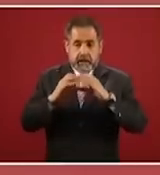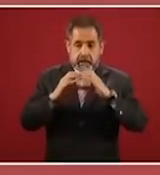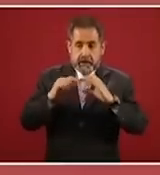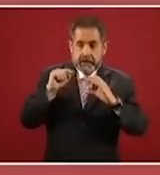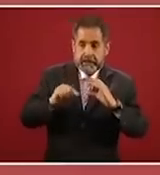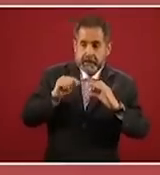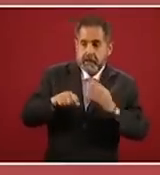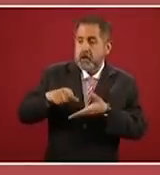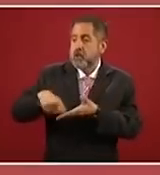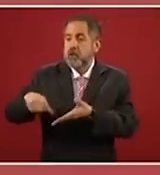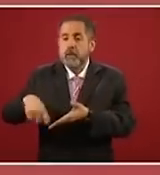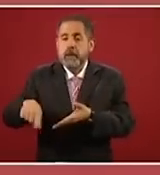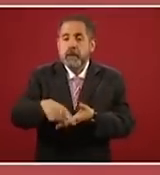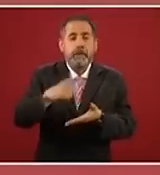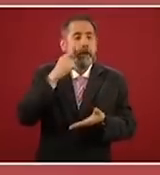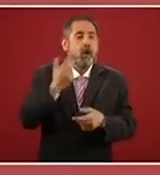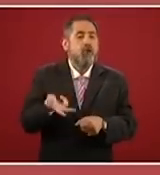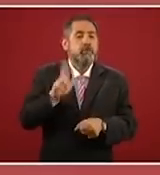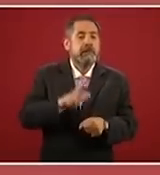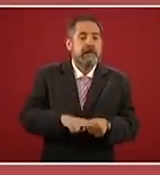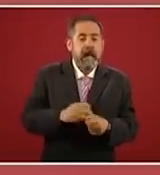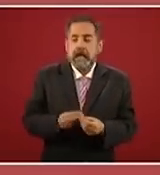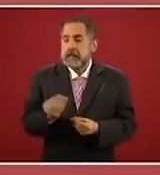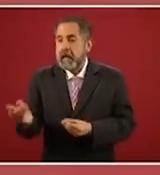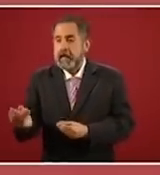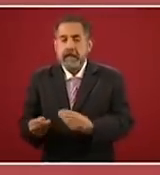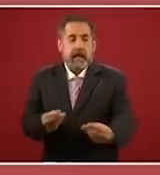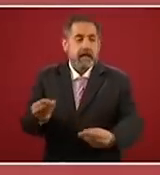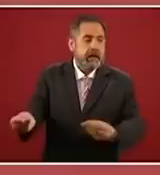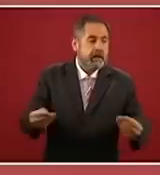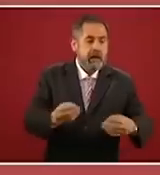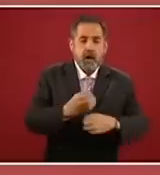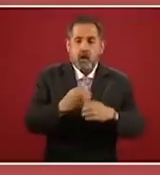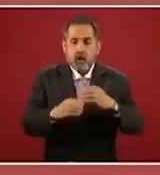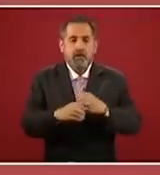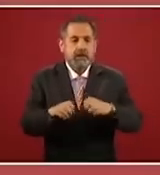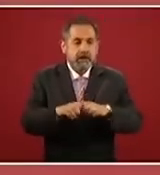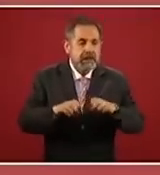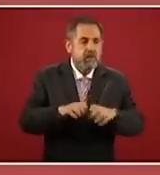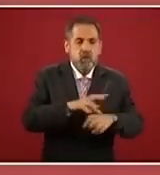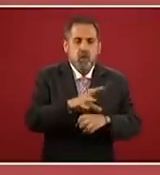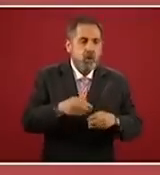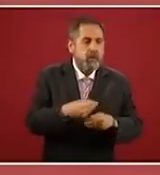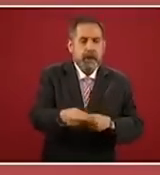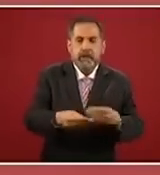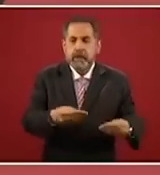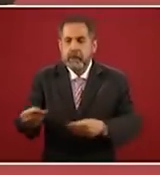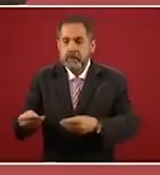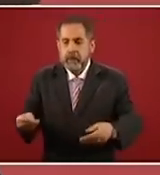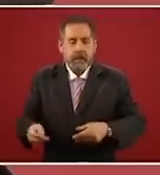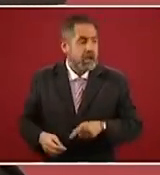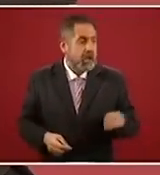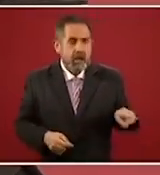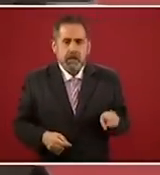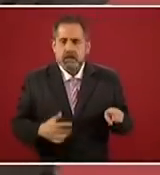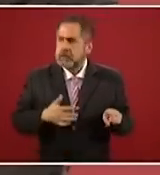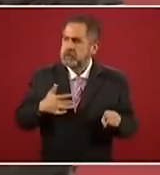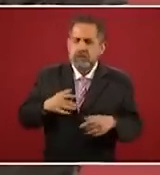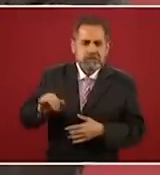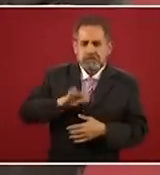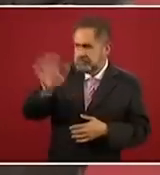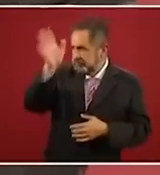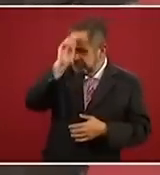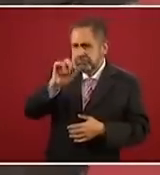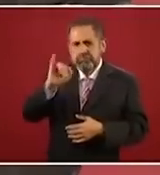equipos médicos para hospitales, y ellos estuvieron totalmente